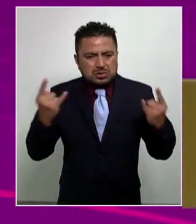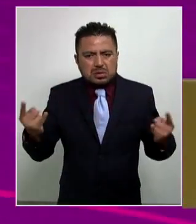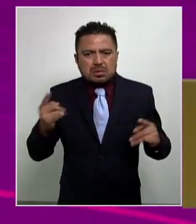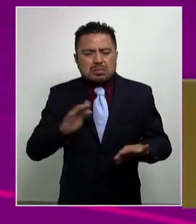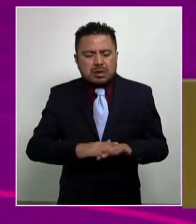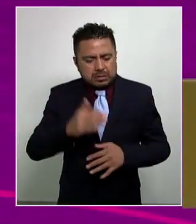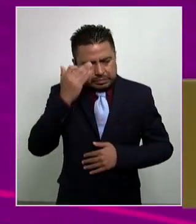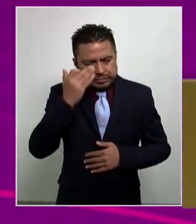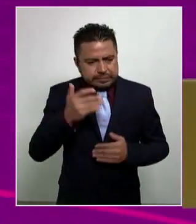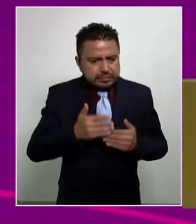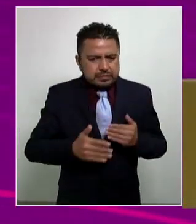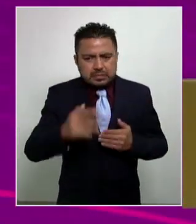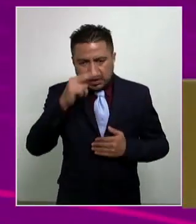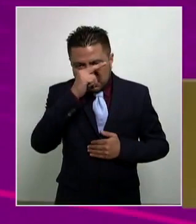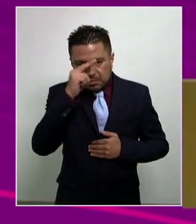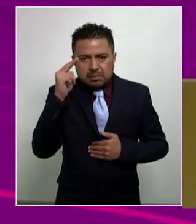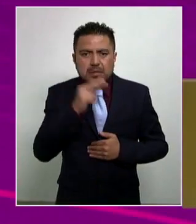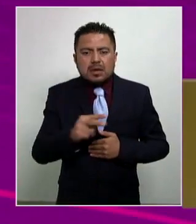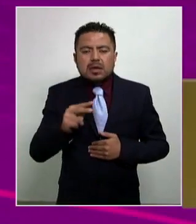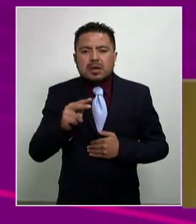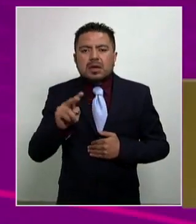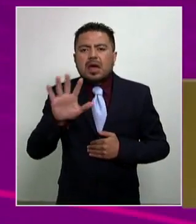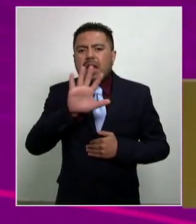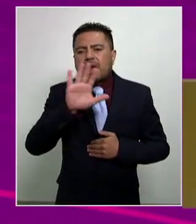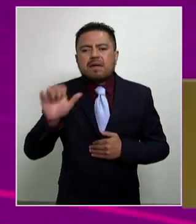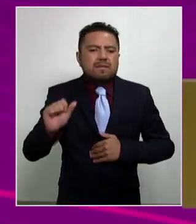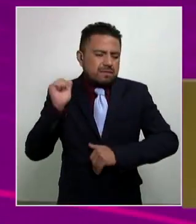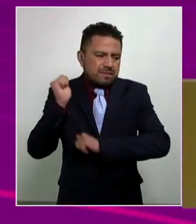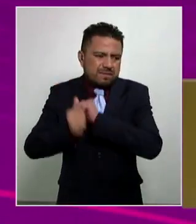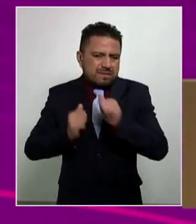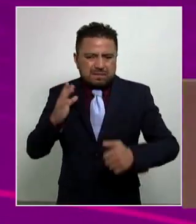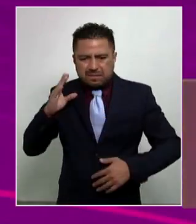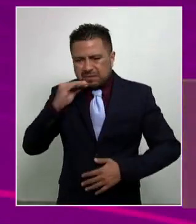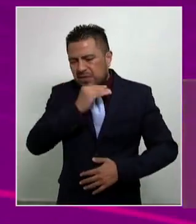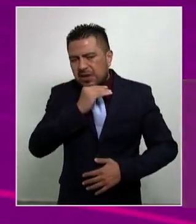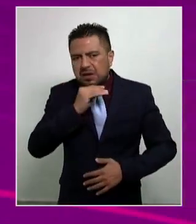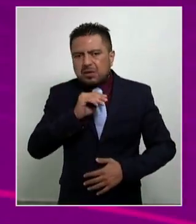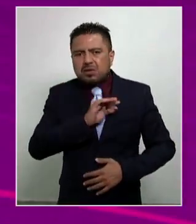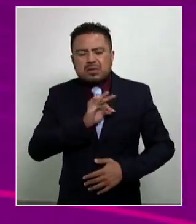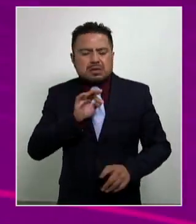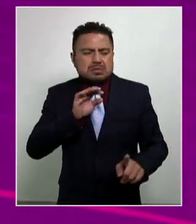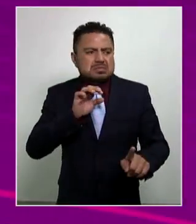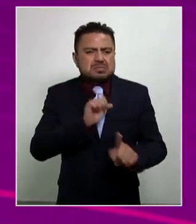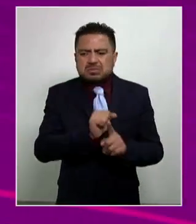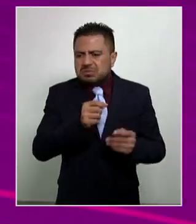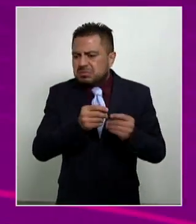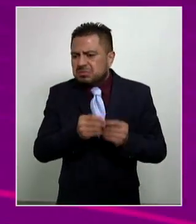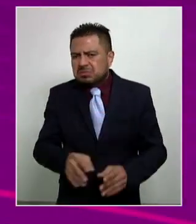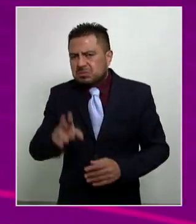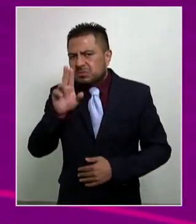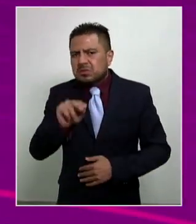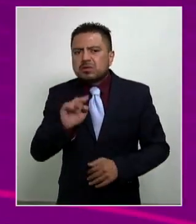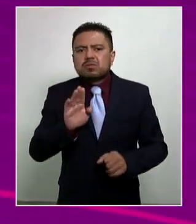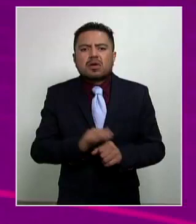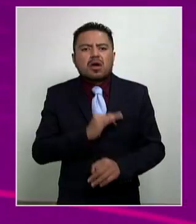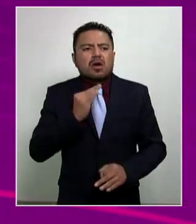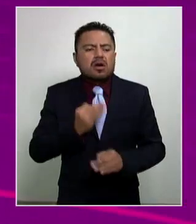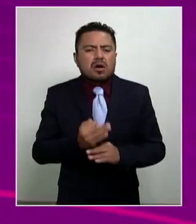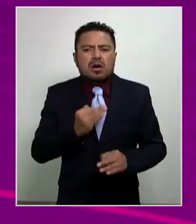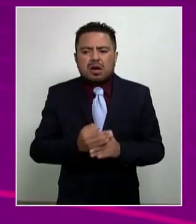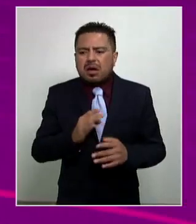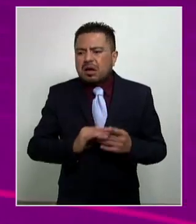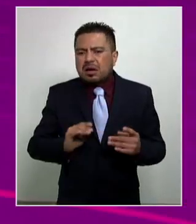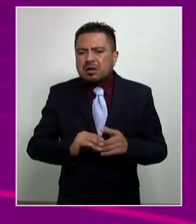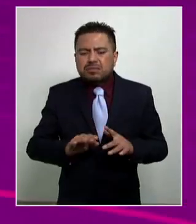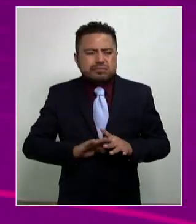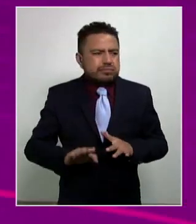larga duración entre México y el continente africano, ¿no? O sea, eso no podemos perderlo de vista, porque si bien estamos hablando de estas